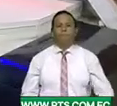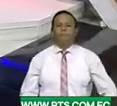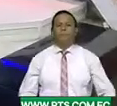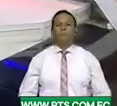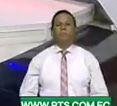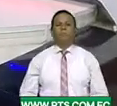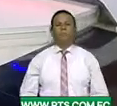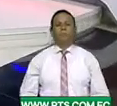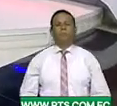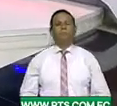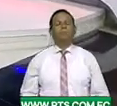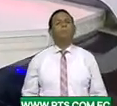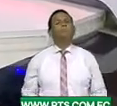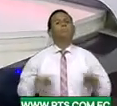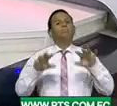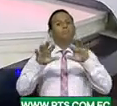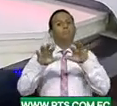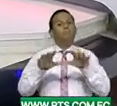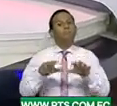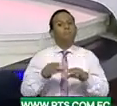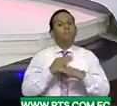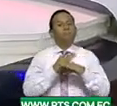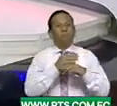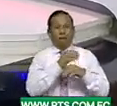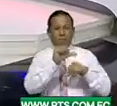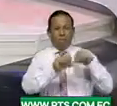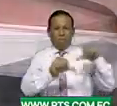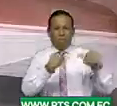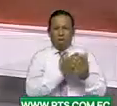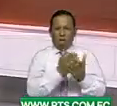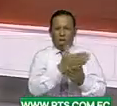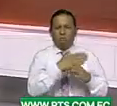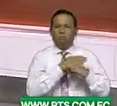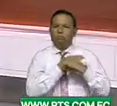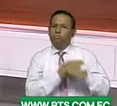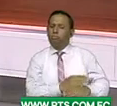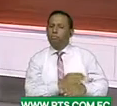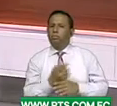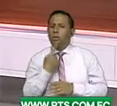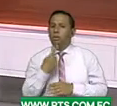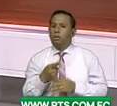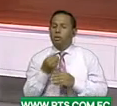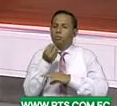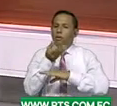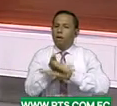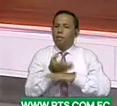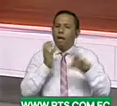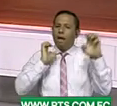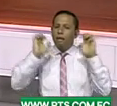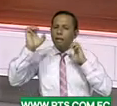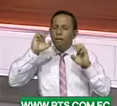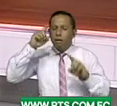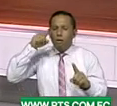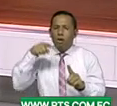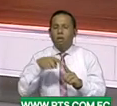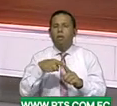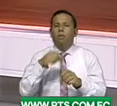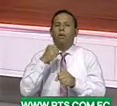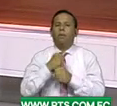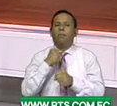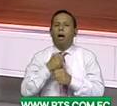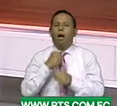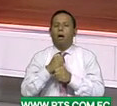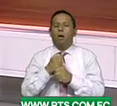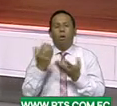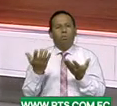Y la Secretaría Anticorrupción presentó las estrategias para trabajar en políticas públicas y mecanismos de prevención, identificación